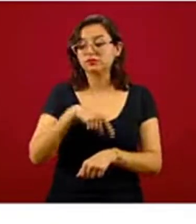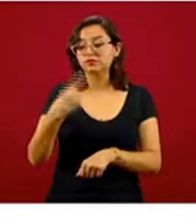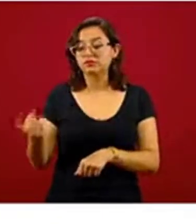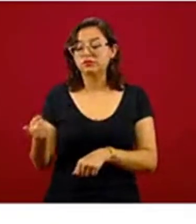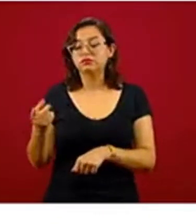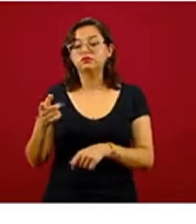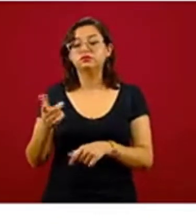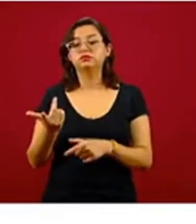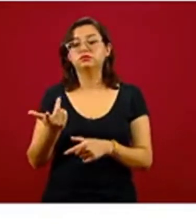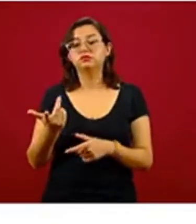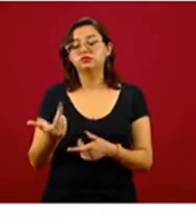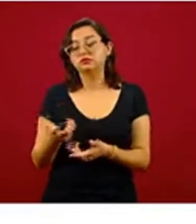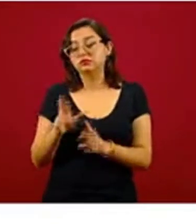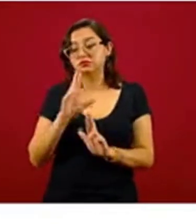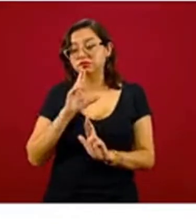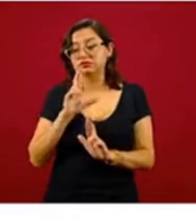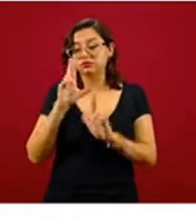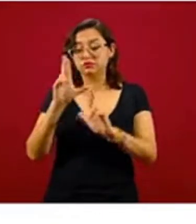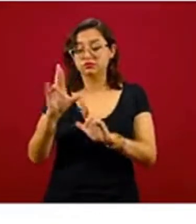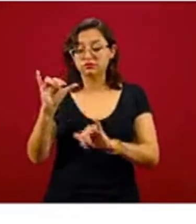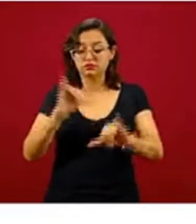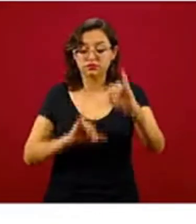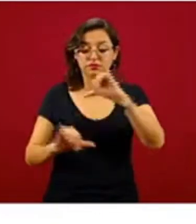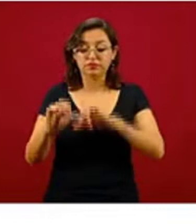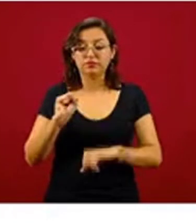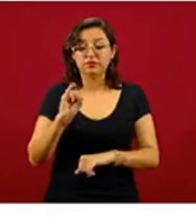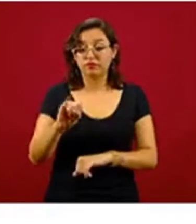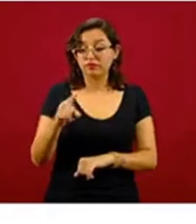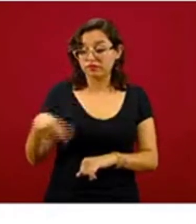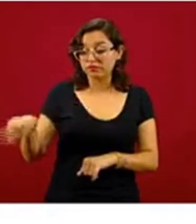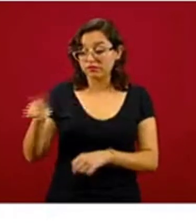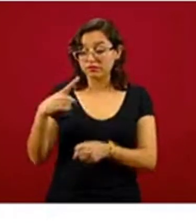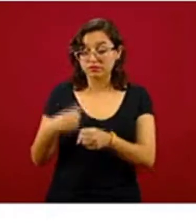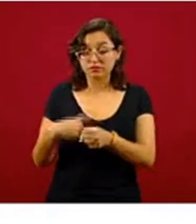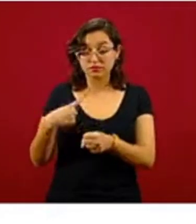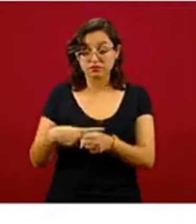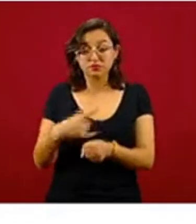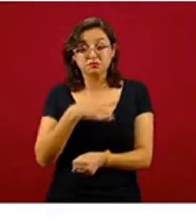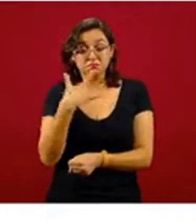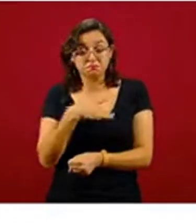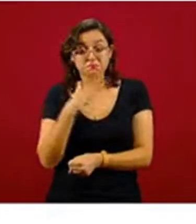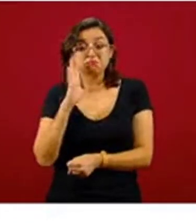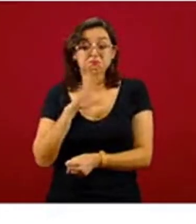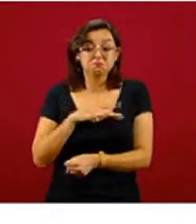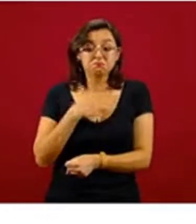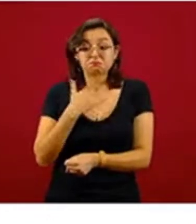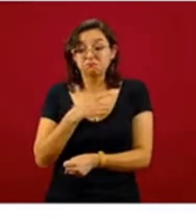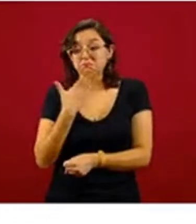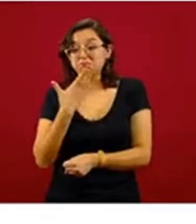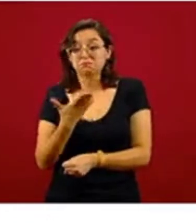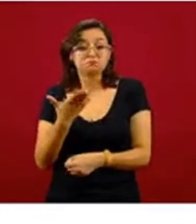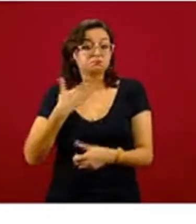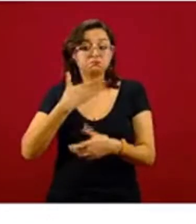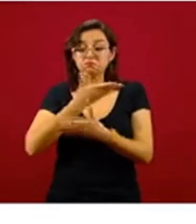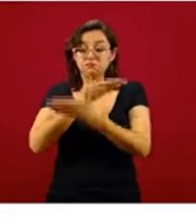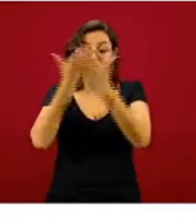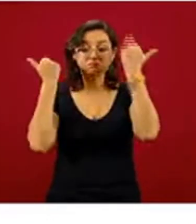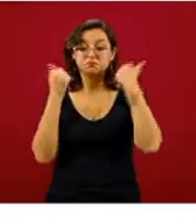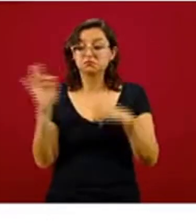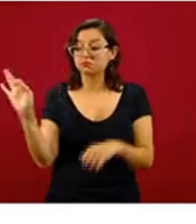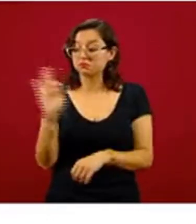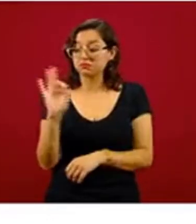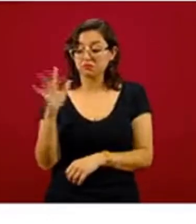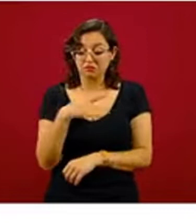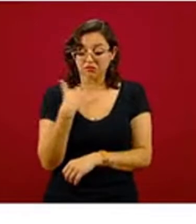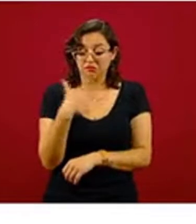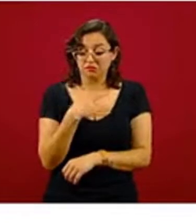positivos. ¿Sí? No sabemos en este momento si esas personas tenían o no tenían síntomas. Si no tenían síntomas, la clasificación